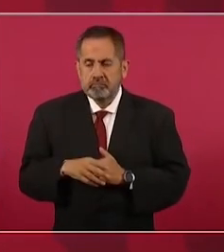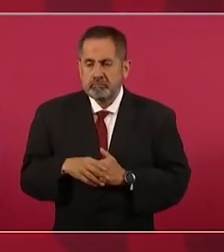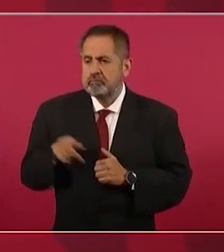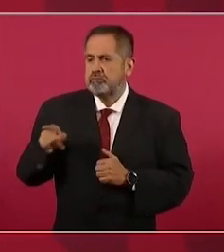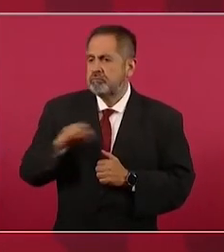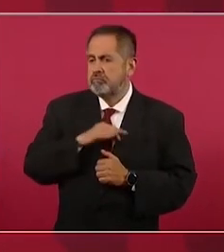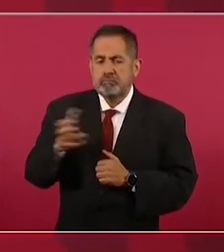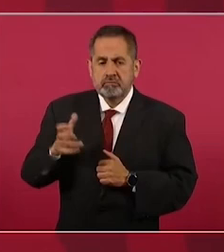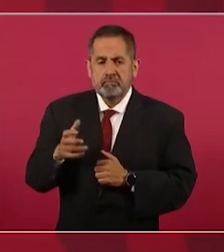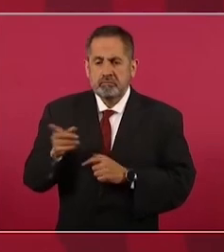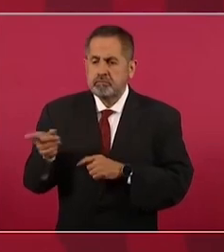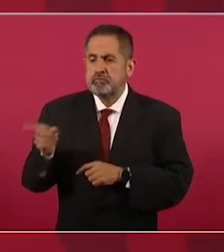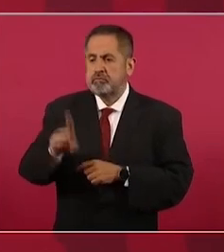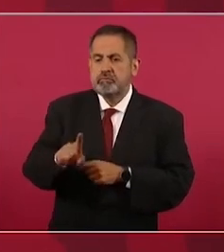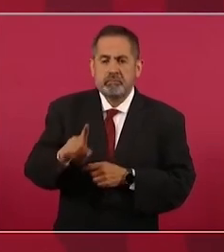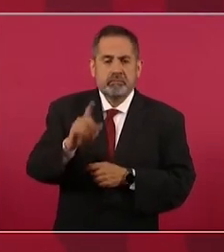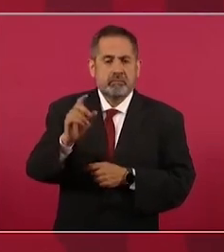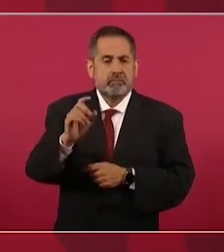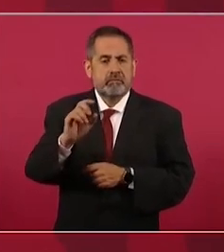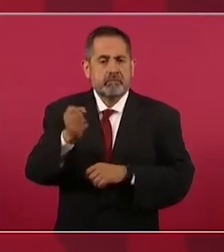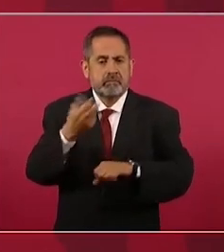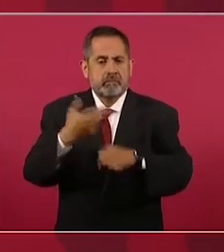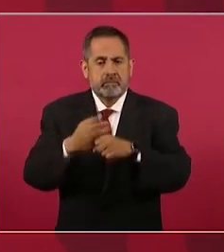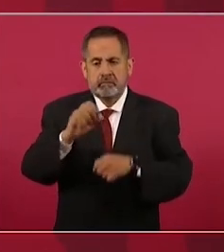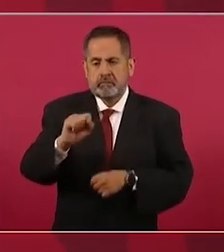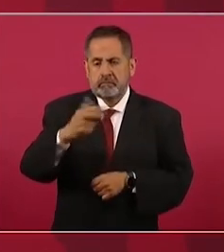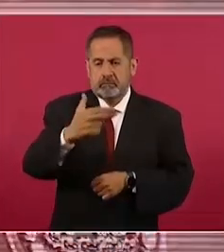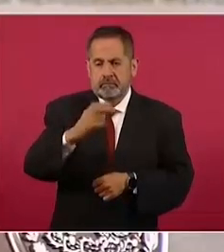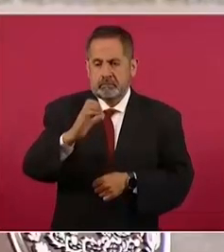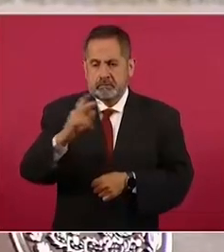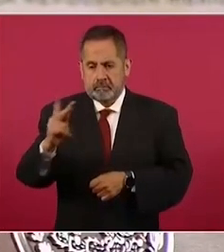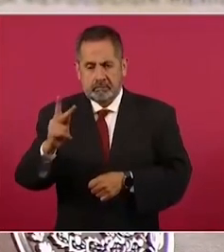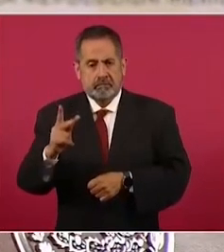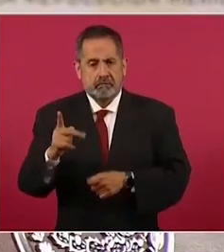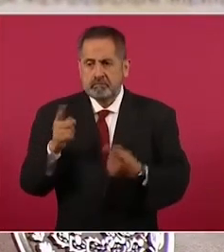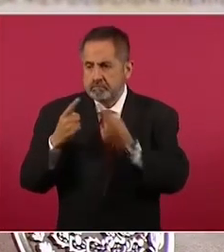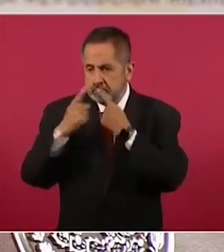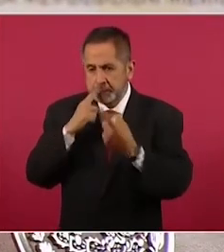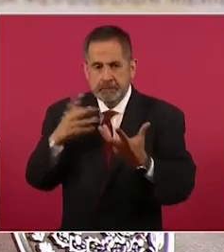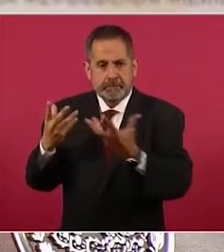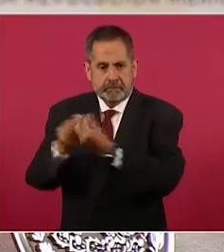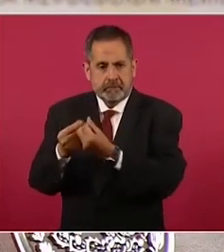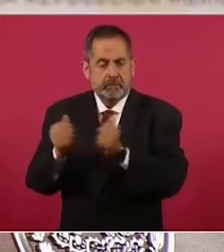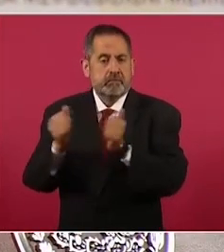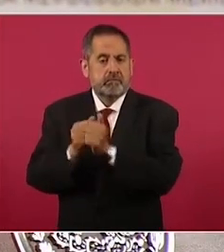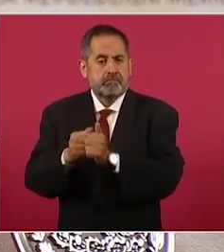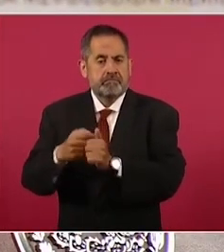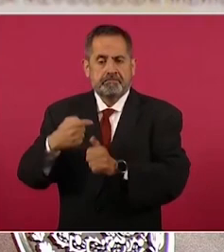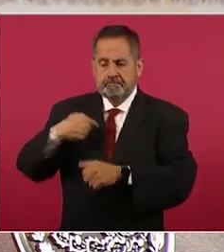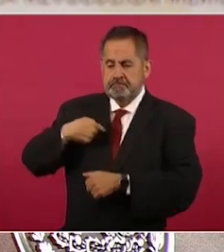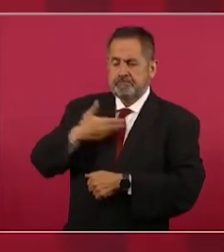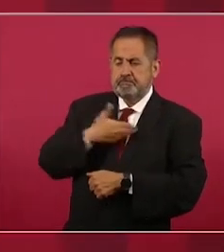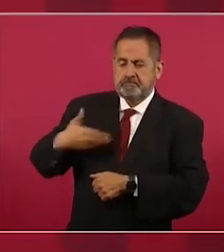inmediata al secretario de Hacienda, y el secretario de Hacienda depende del presidente.